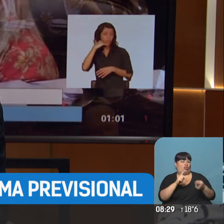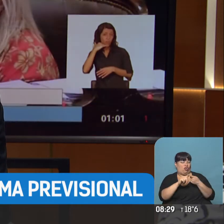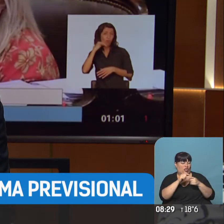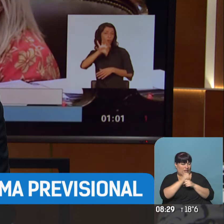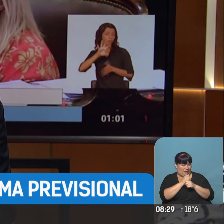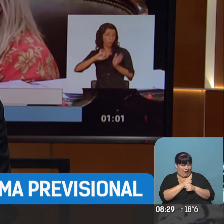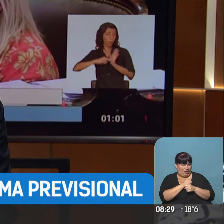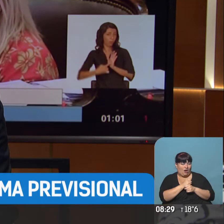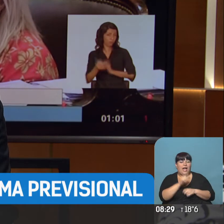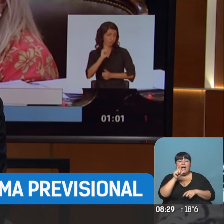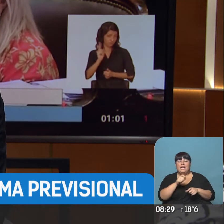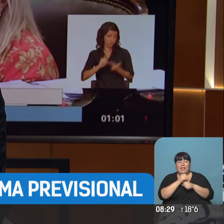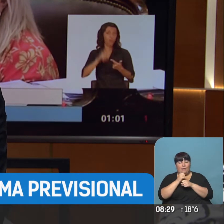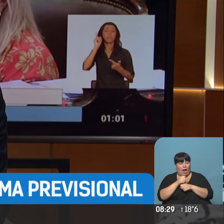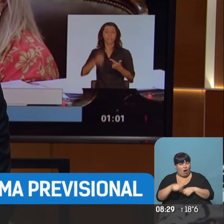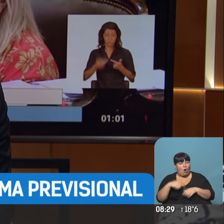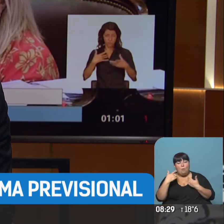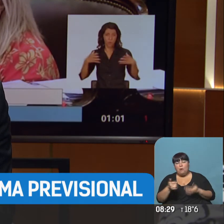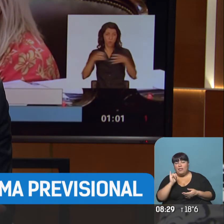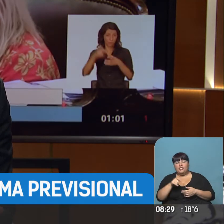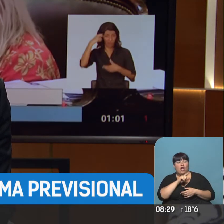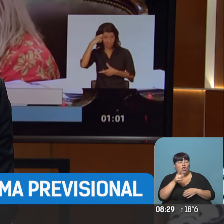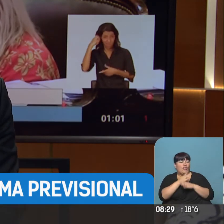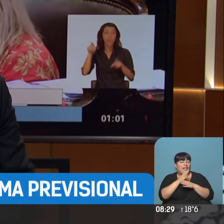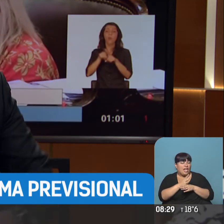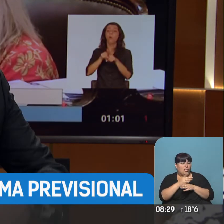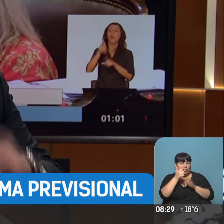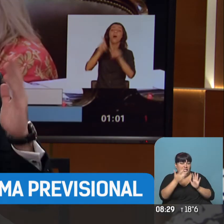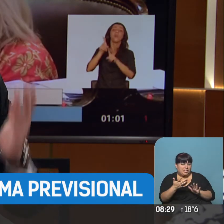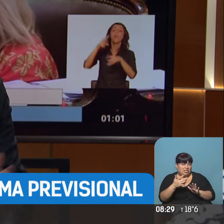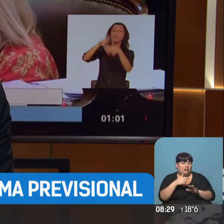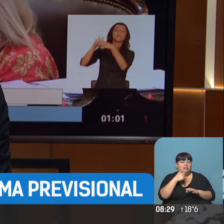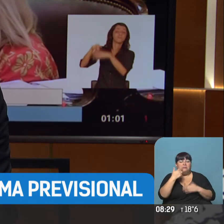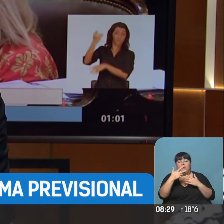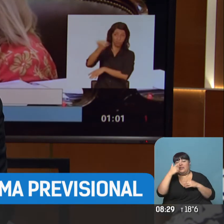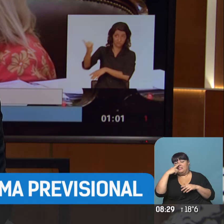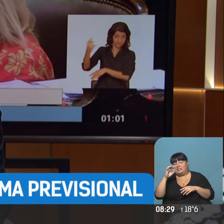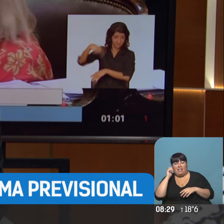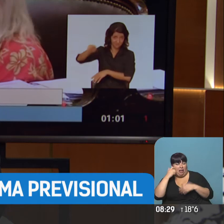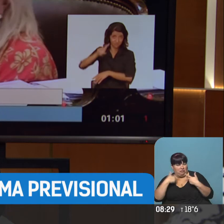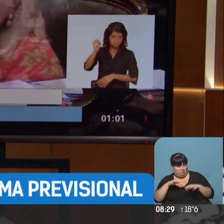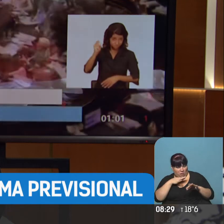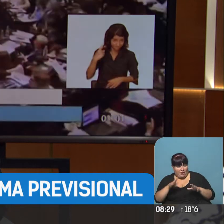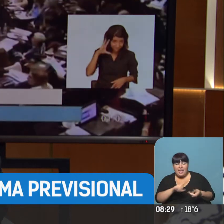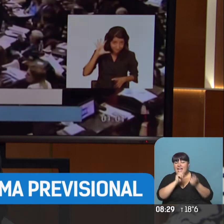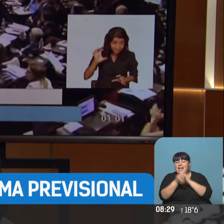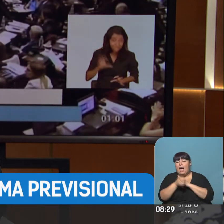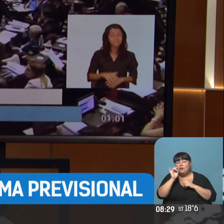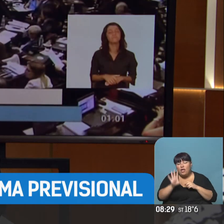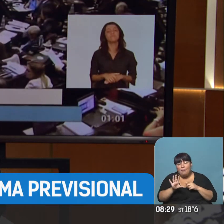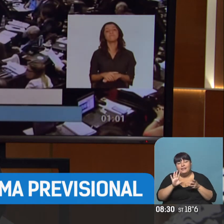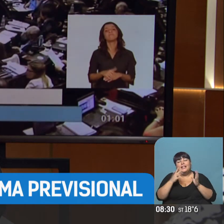laboral. El empleador podía o no ejercer el derecho a los 65 y alguien podía trabajar hasta los 70 tranquilo. Lo que se cambió es